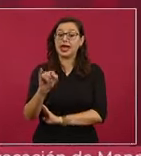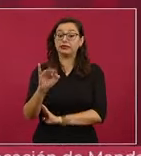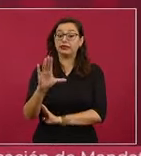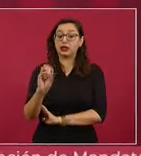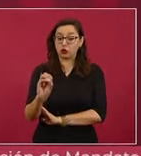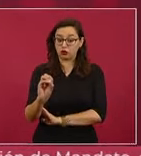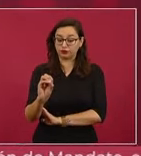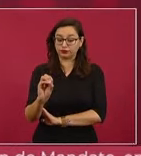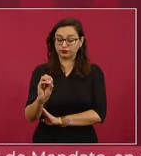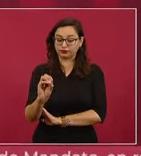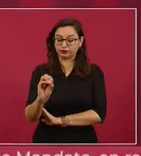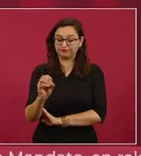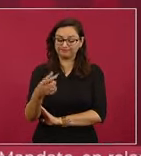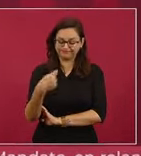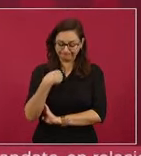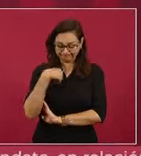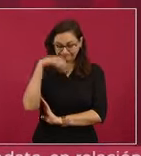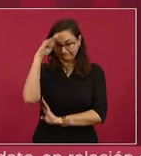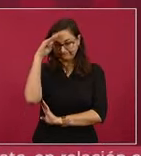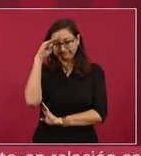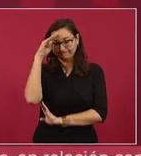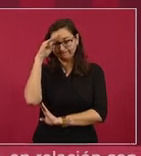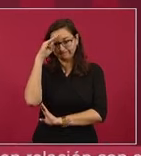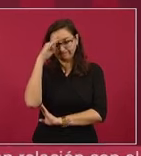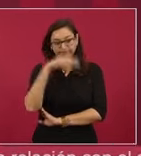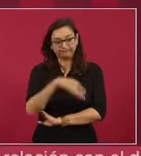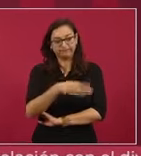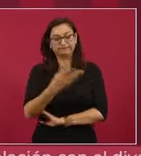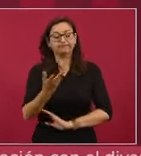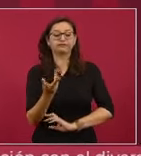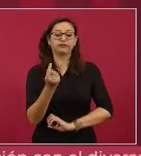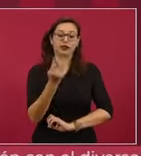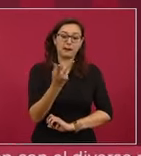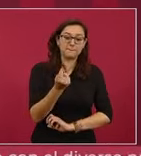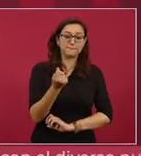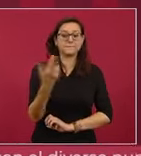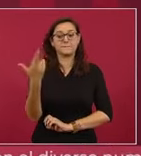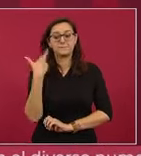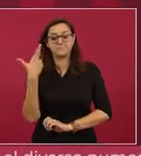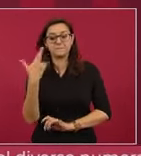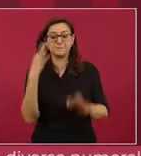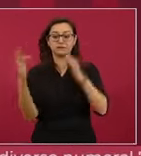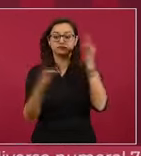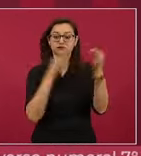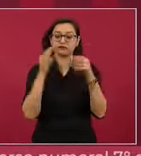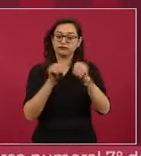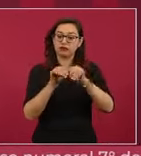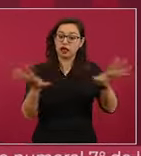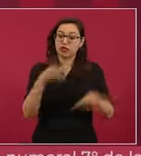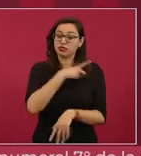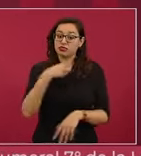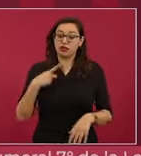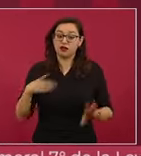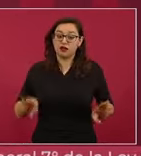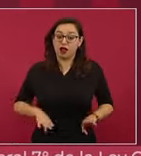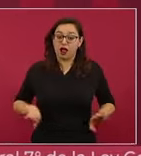Yo creo que los medios de información tienen que actuar con profesionalismo